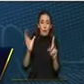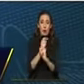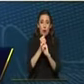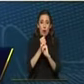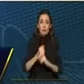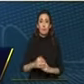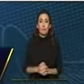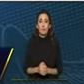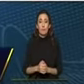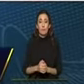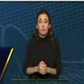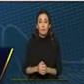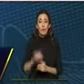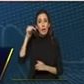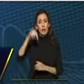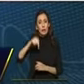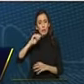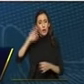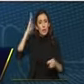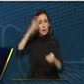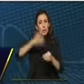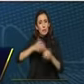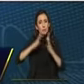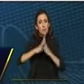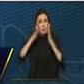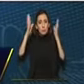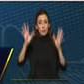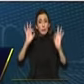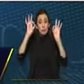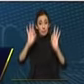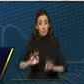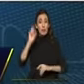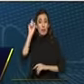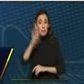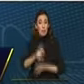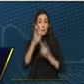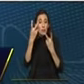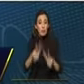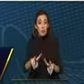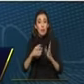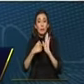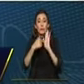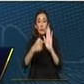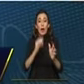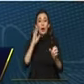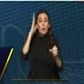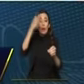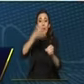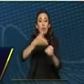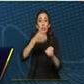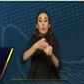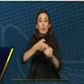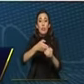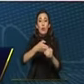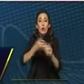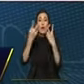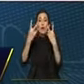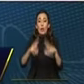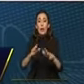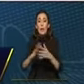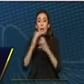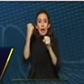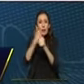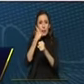productiva. Este será el objetivo mayor del gobierno y debería ser también el mayor objetivo que convoque al